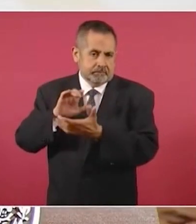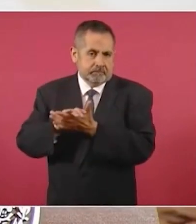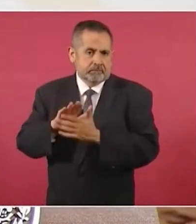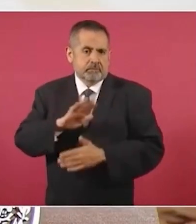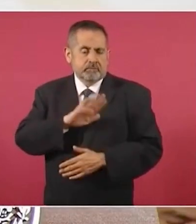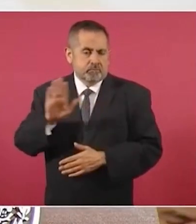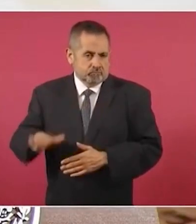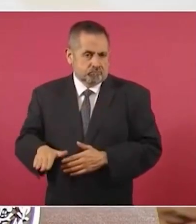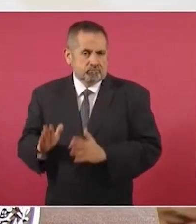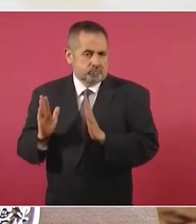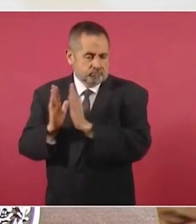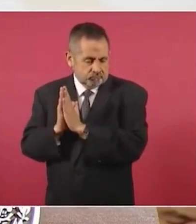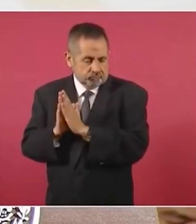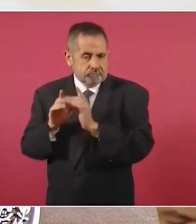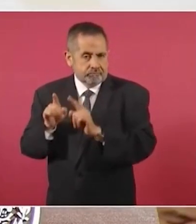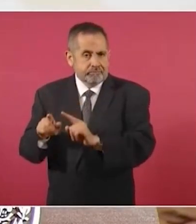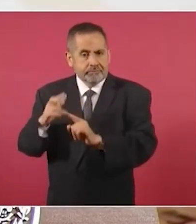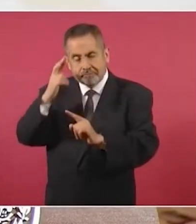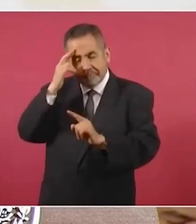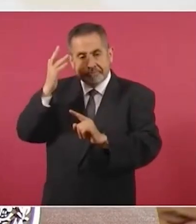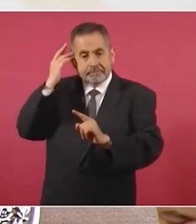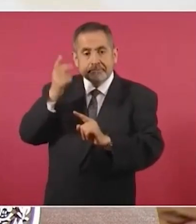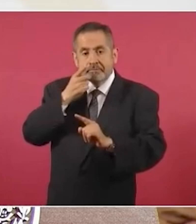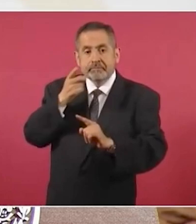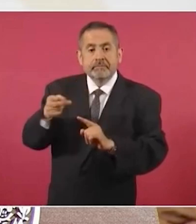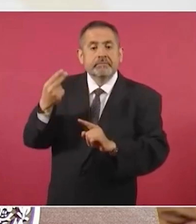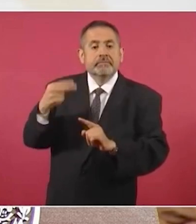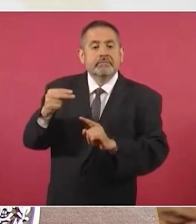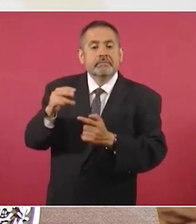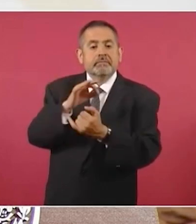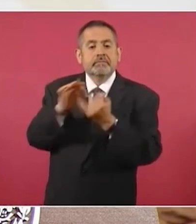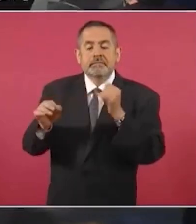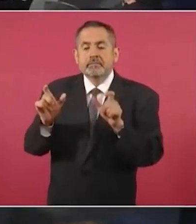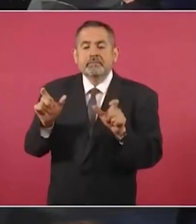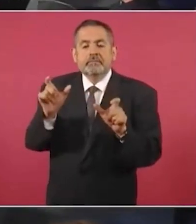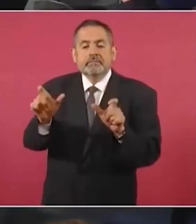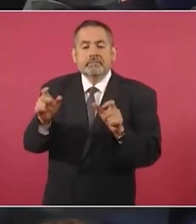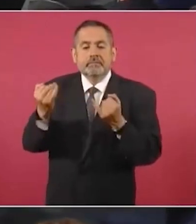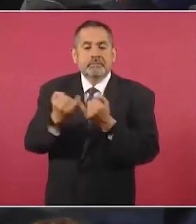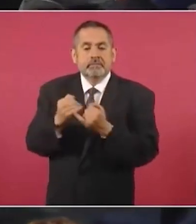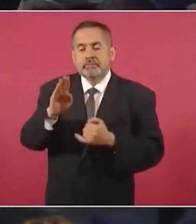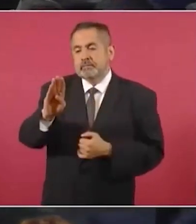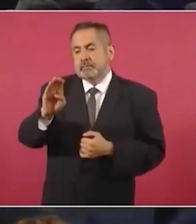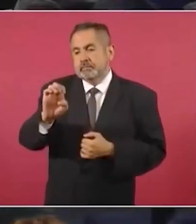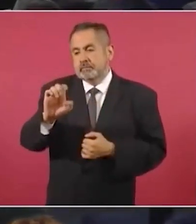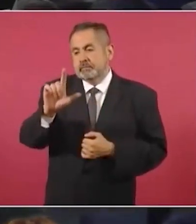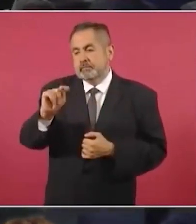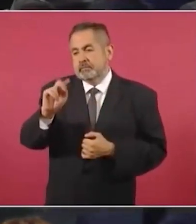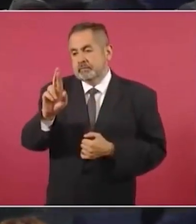como se apellidan, con Beltrán,